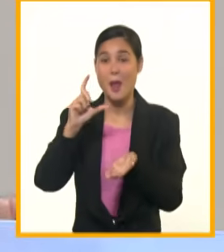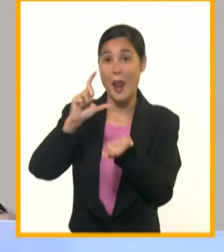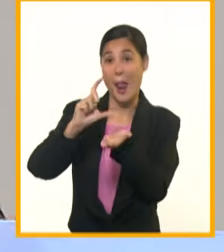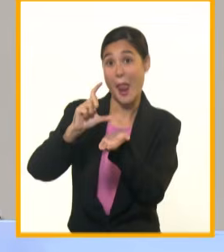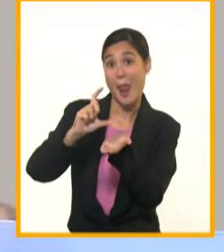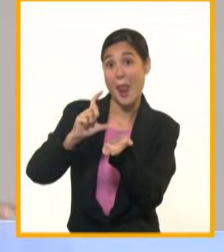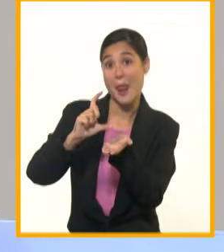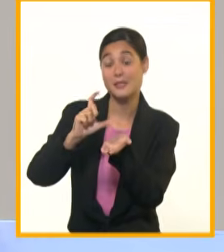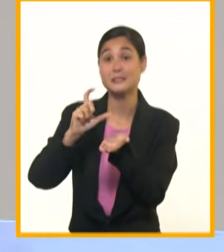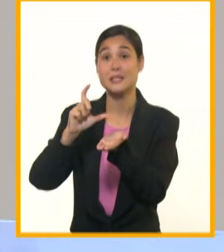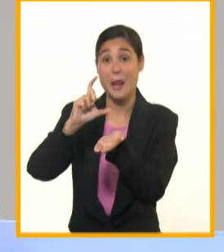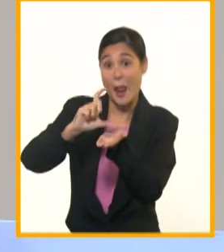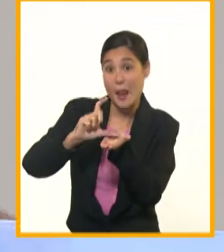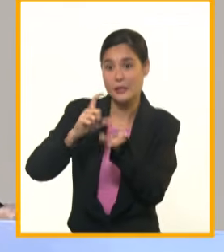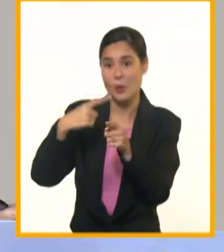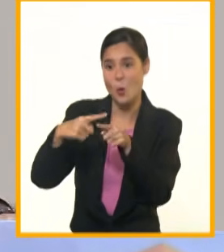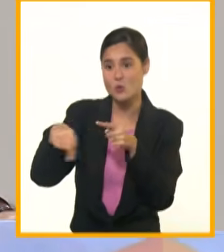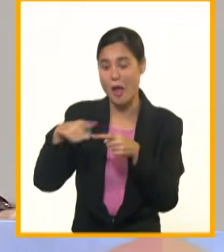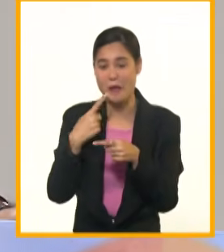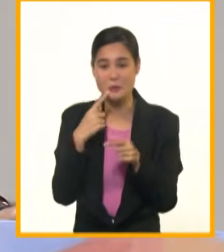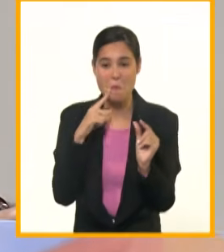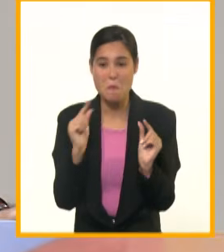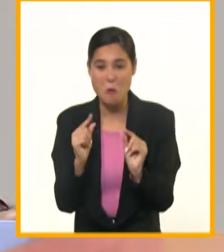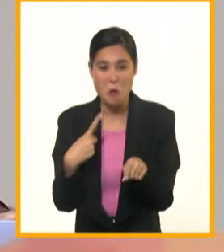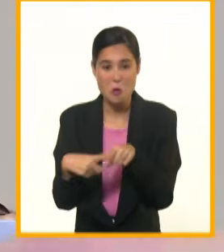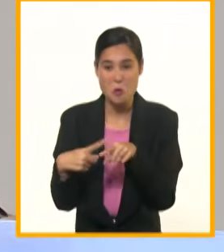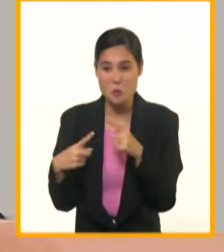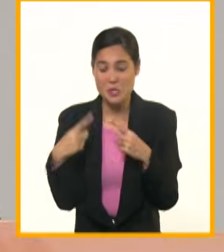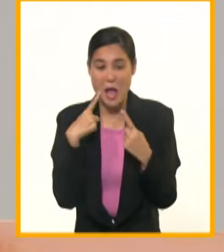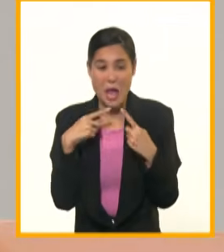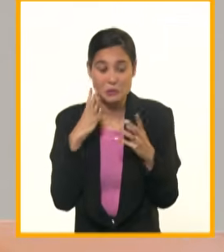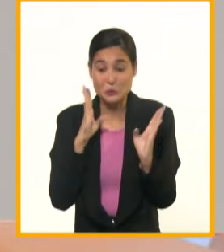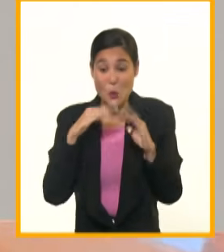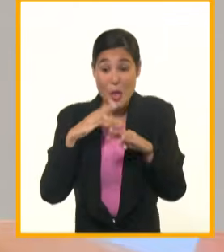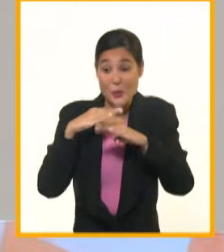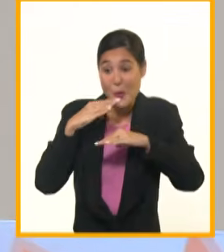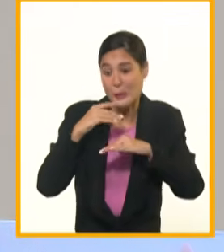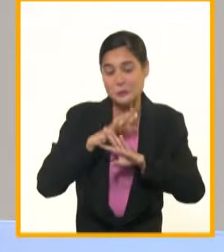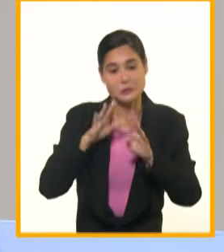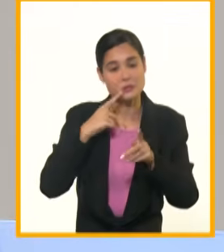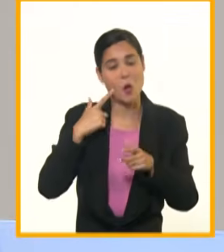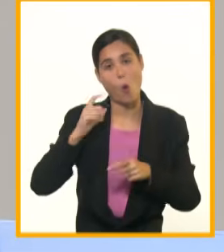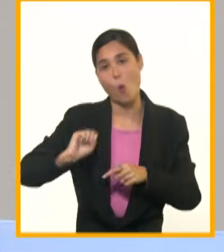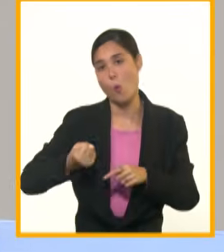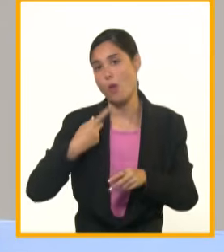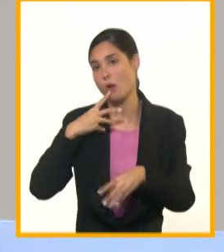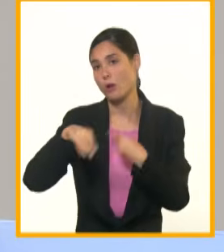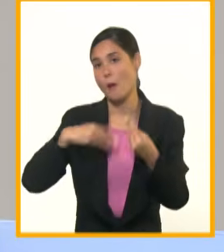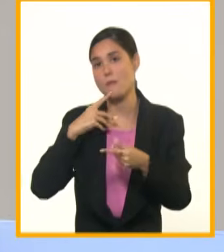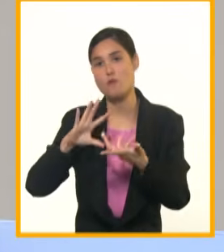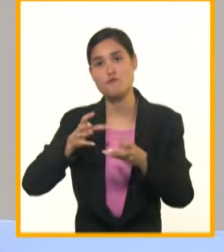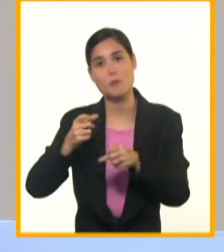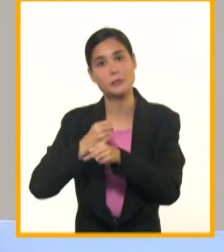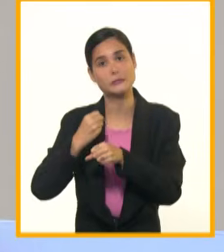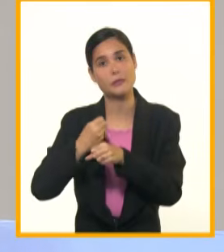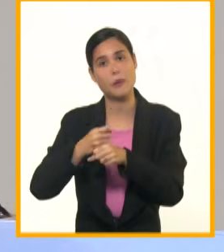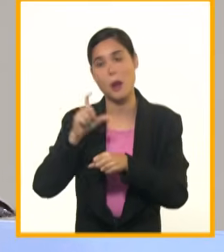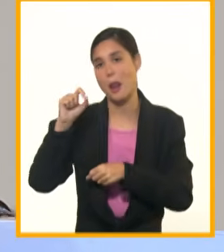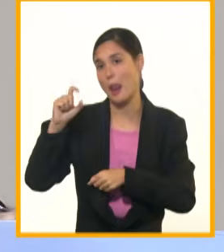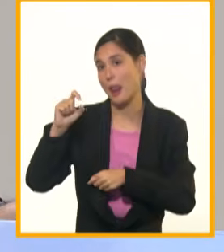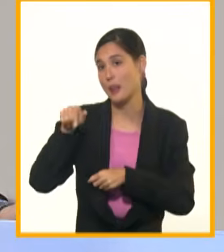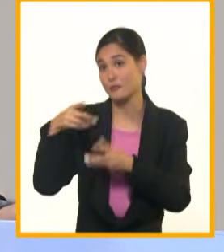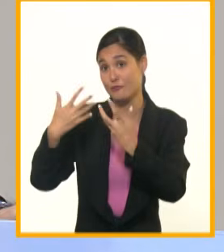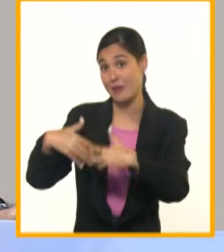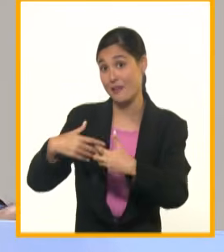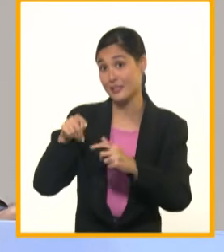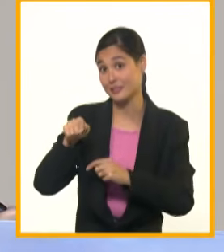decías, el petróleo, el gas, Energas, la producción de energía. Nosotros somos una provincia que producimos una parte importante de la energía del país a través